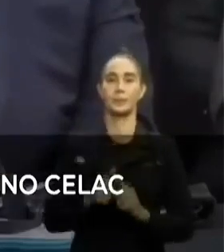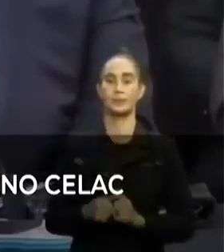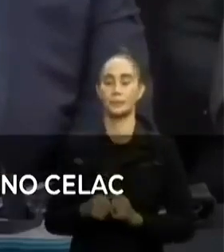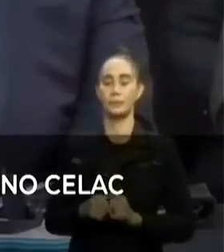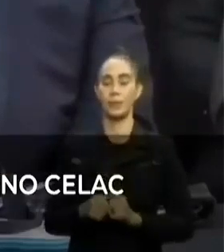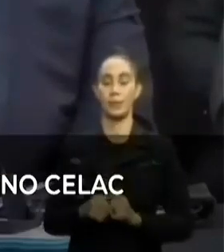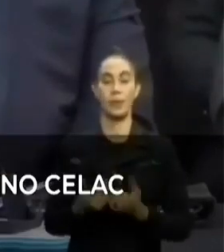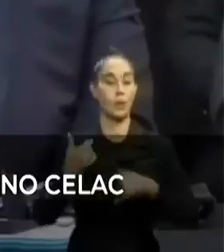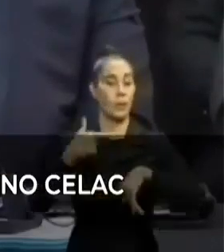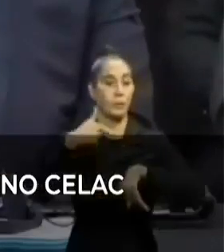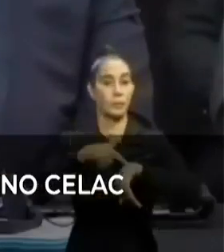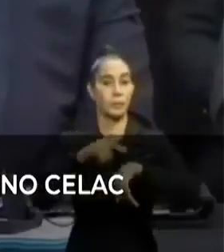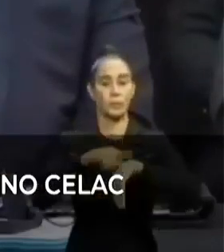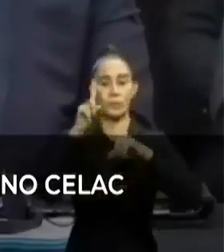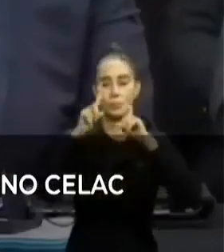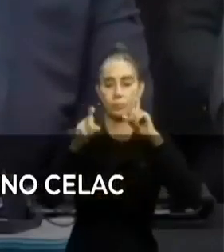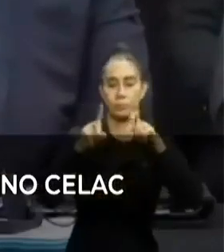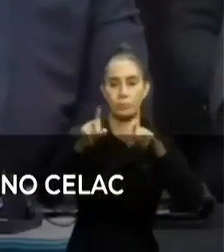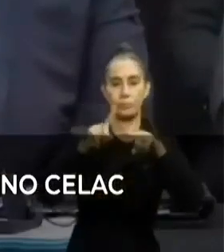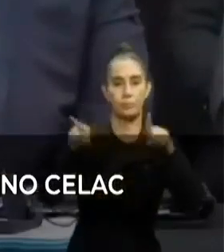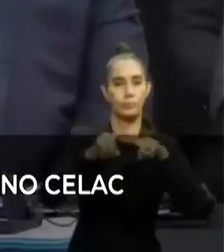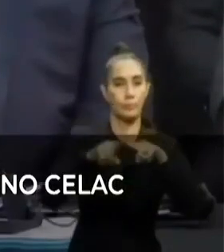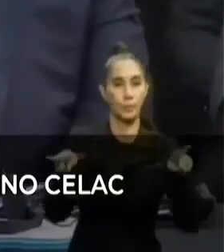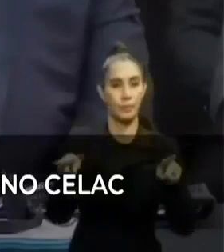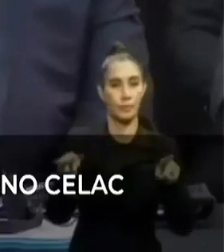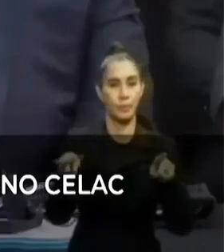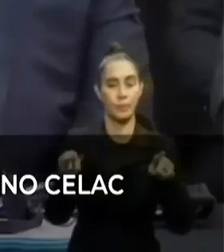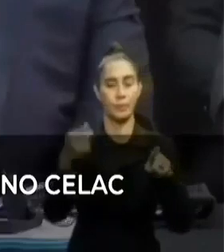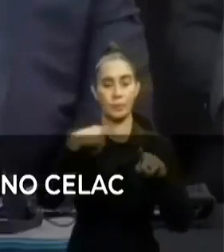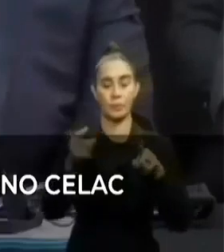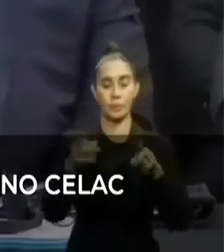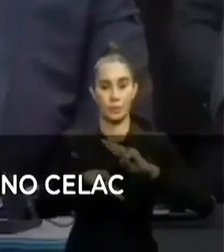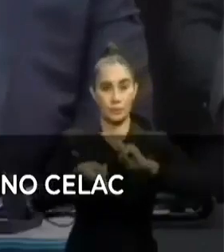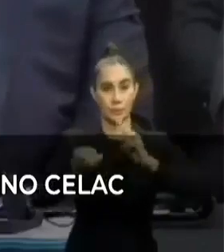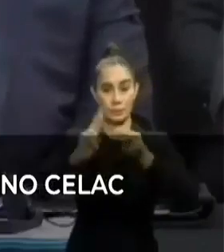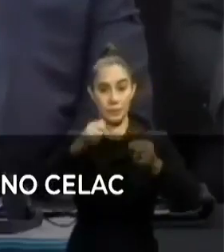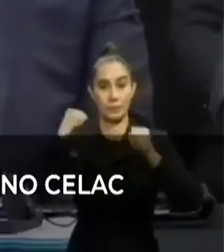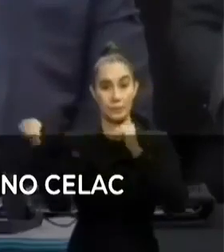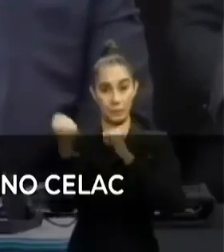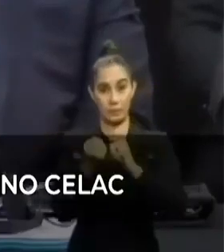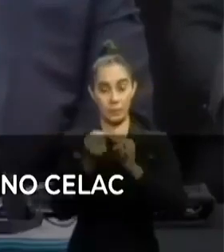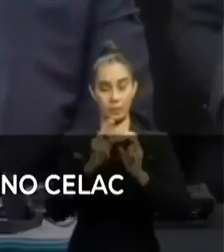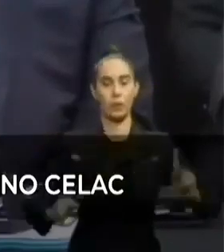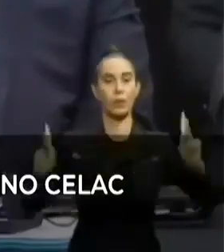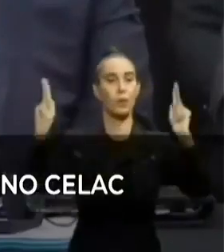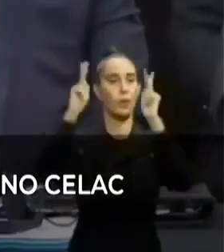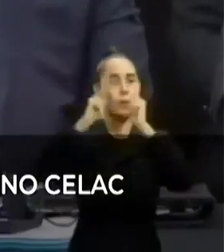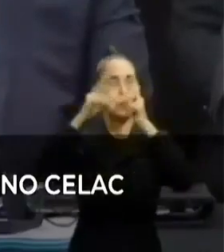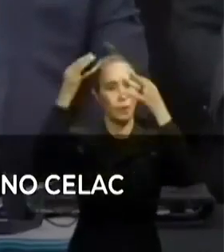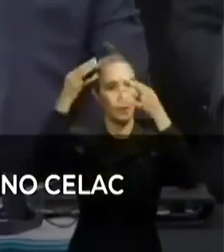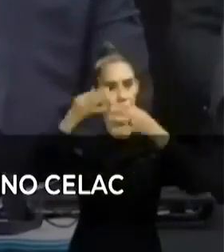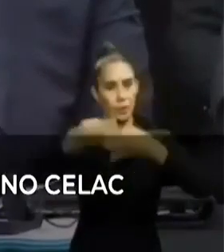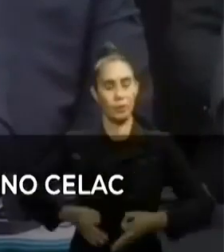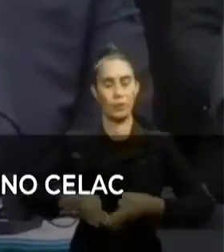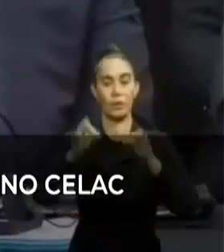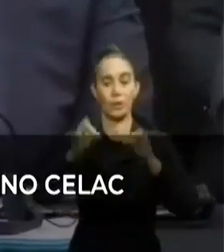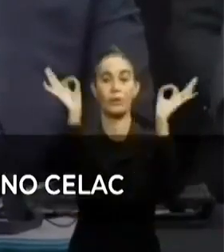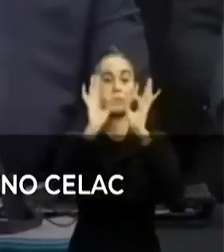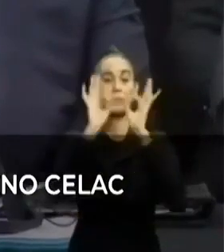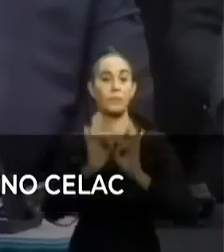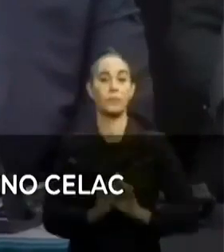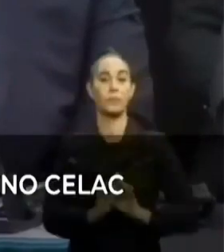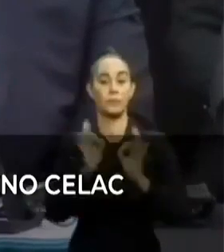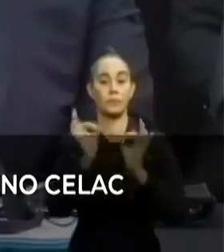tiempo de escudriñar en las diferencias, sino de reforzar los valores y principios que dieron origen a la creación de este